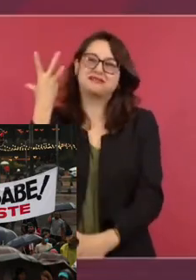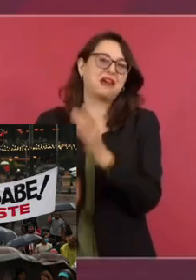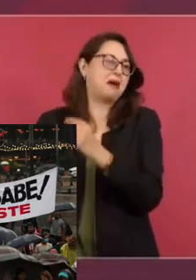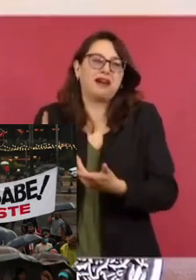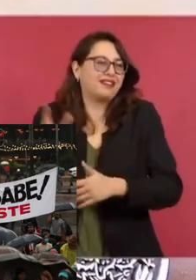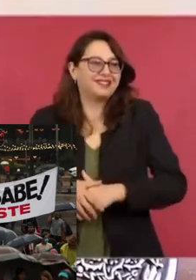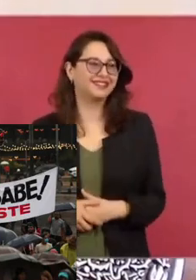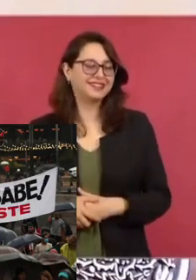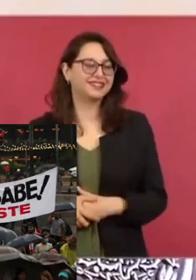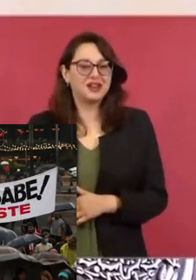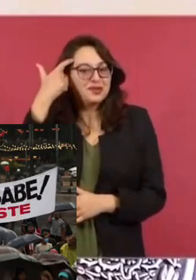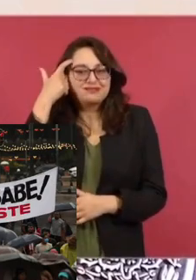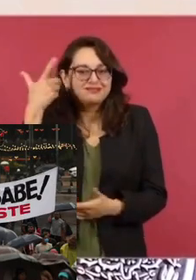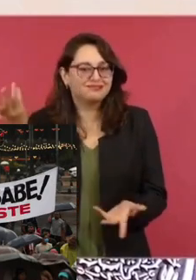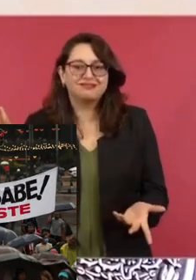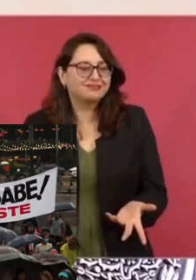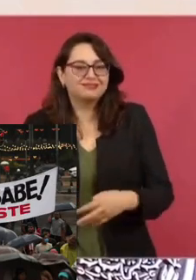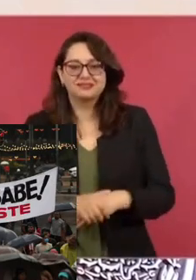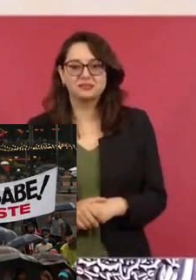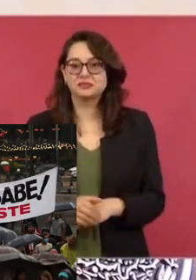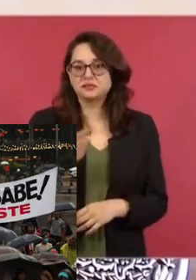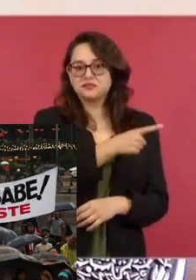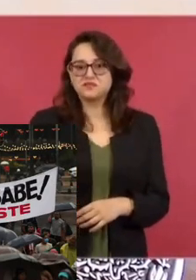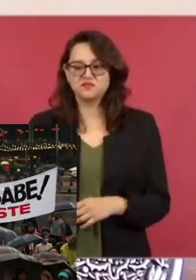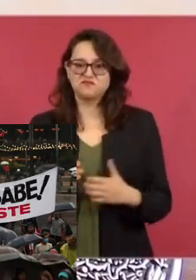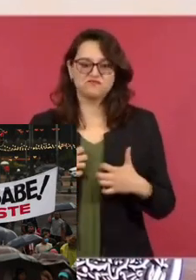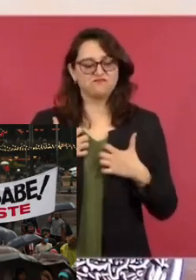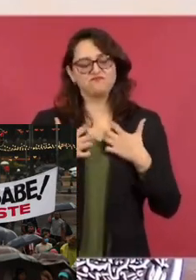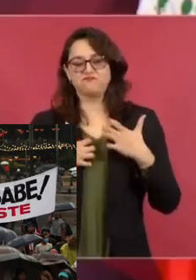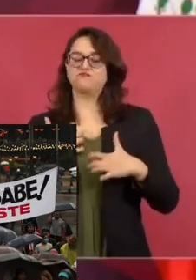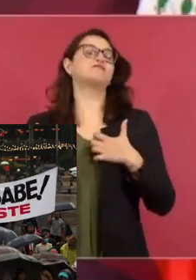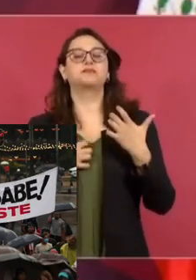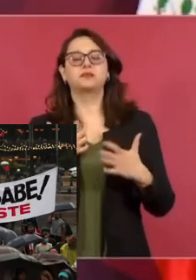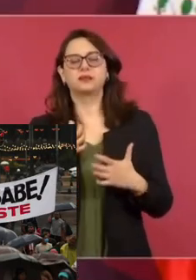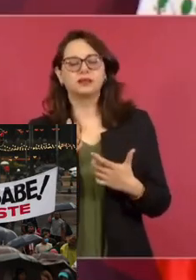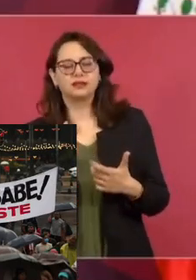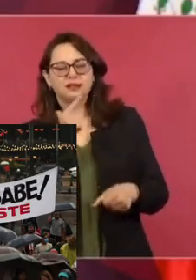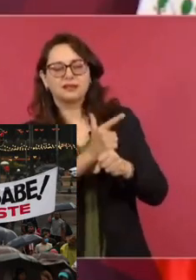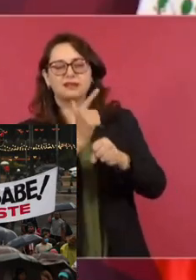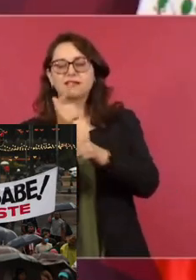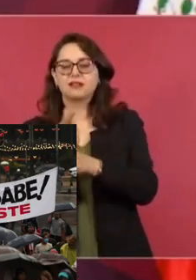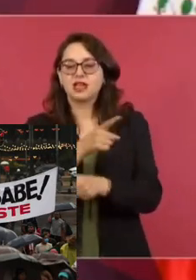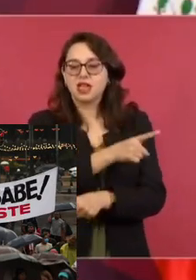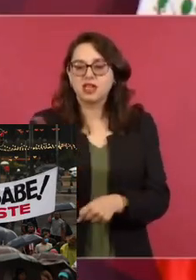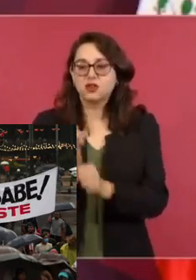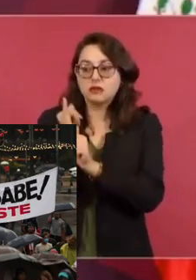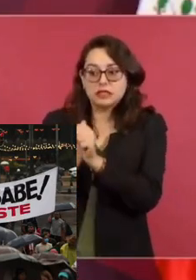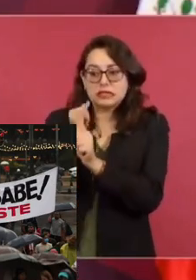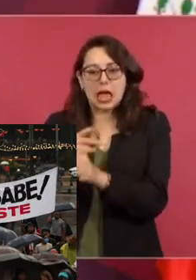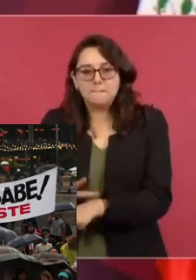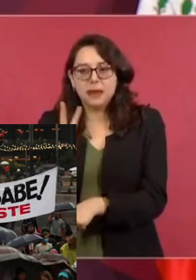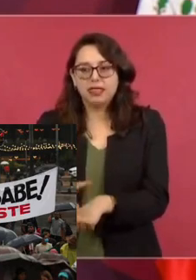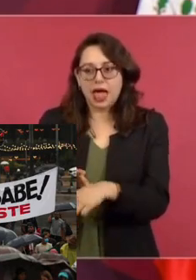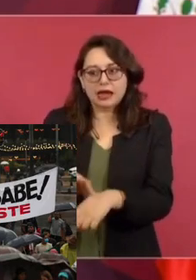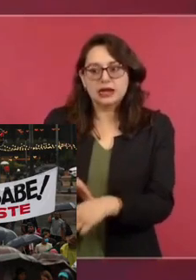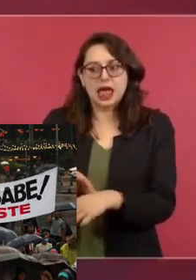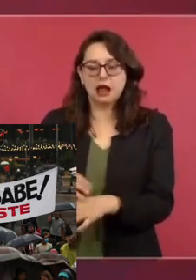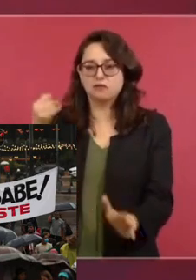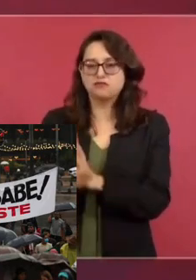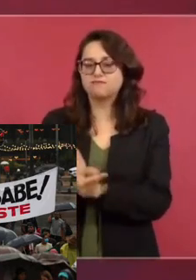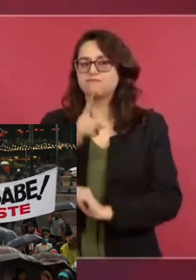como que no todos tienen interés verdadero, auténtico, de